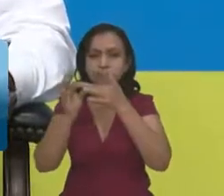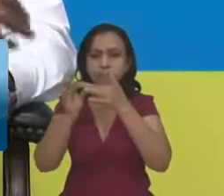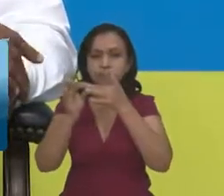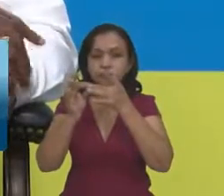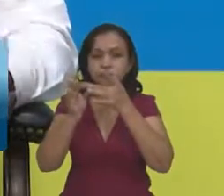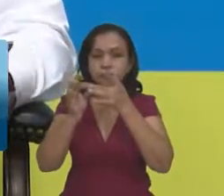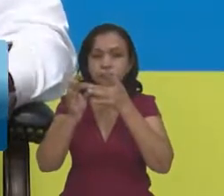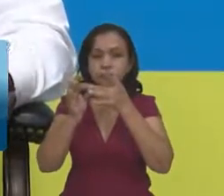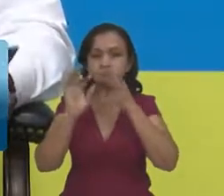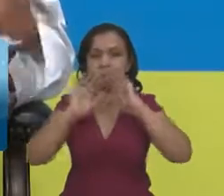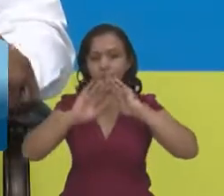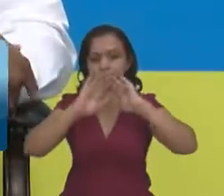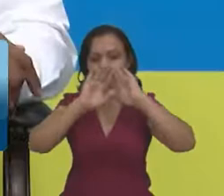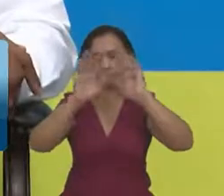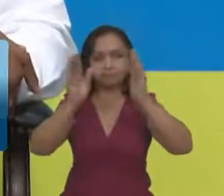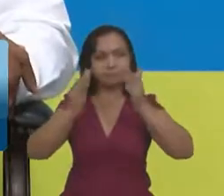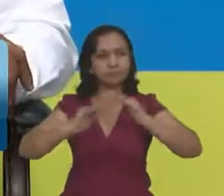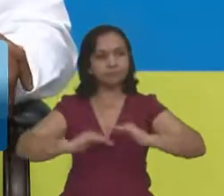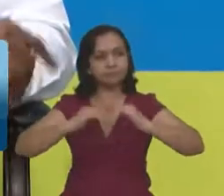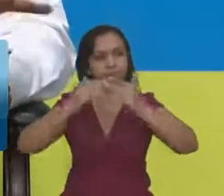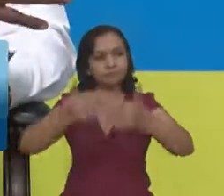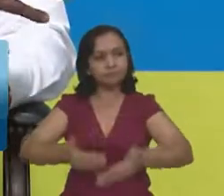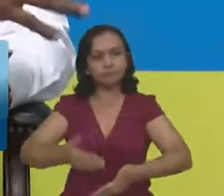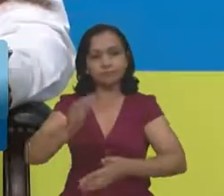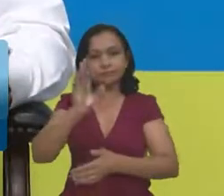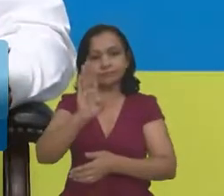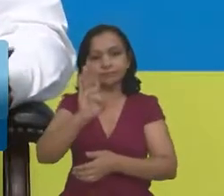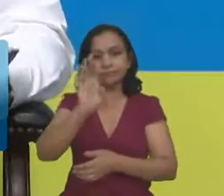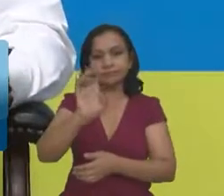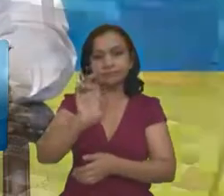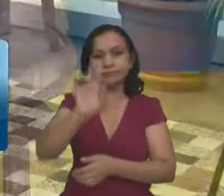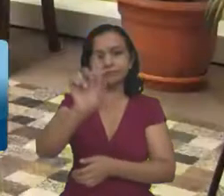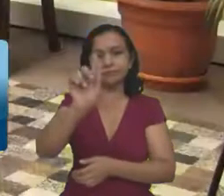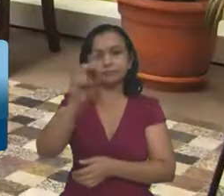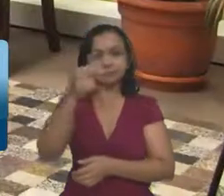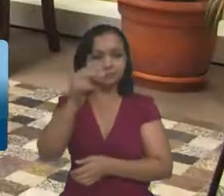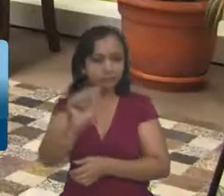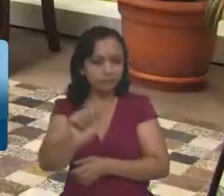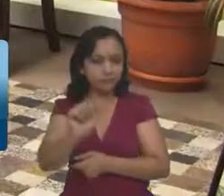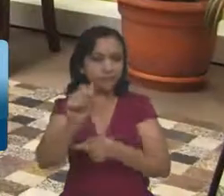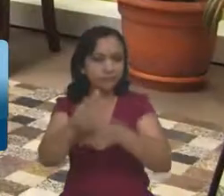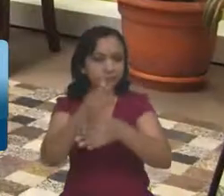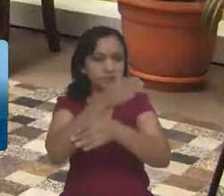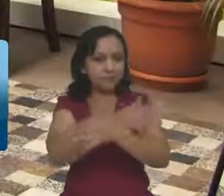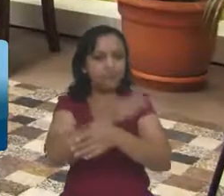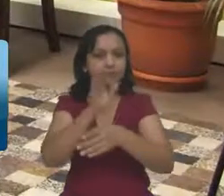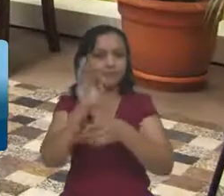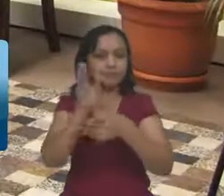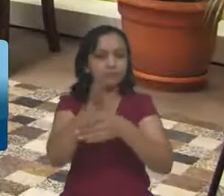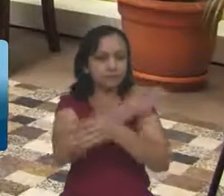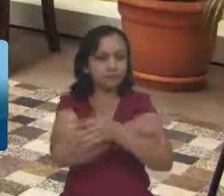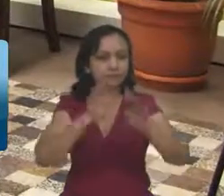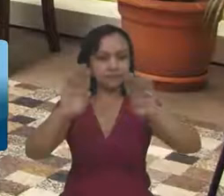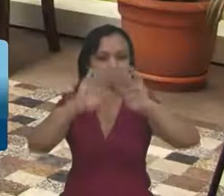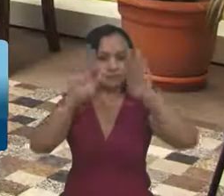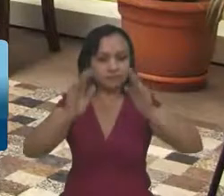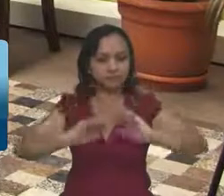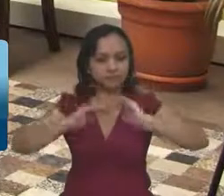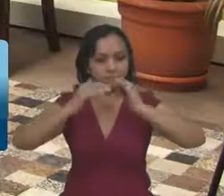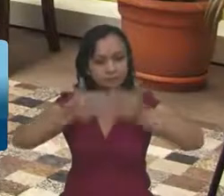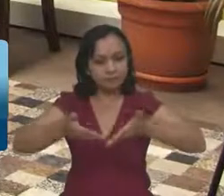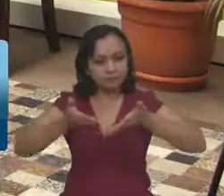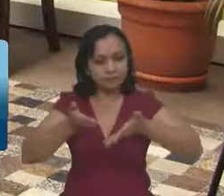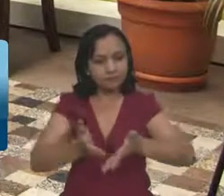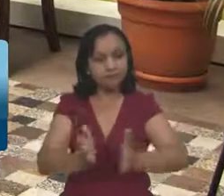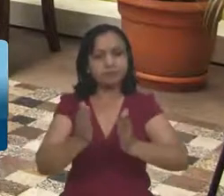en la cuestión de los partos, así como Alberta Calderón. Así es. Precisamente esa era la función del Hospital Vélez Pai antes. Exacto. Los dos hospitales, tanto